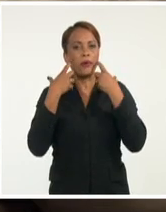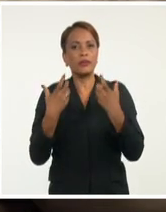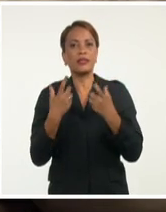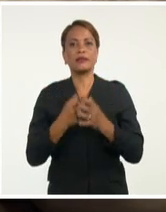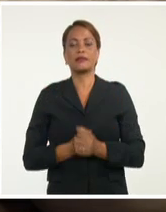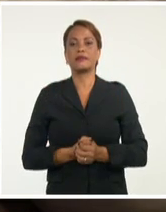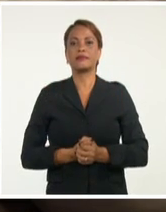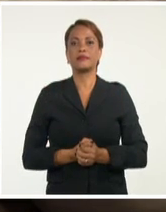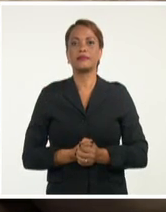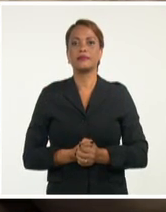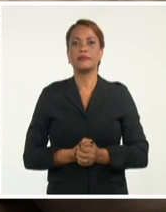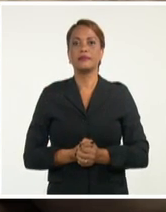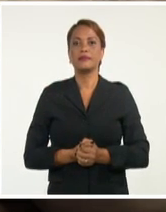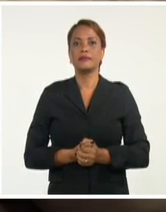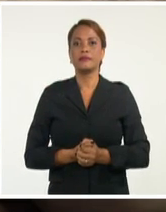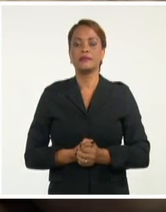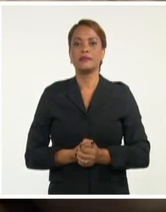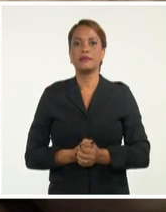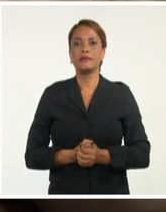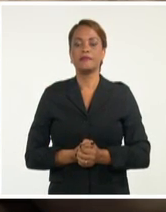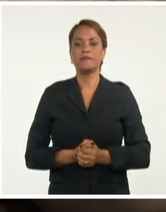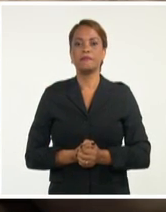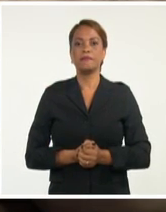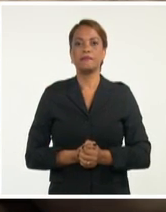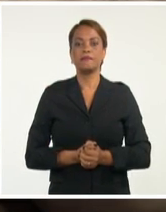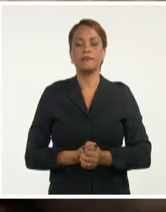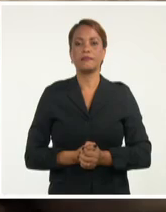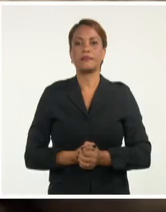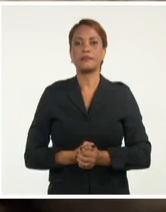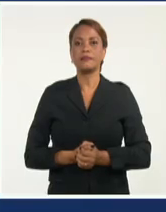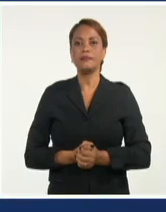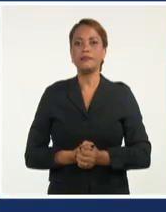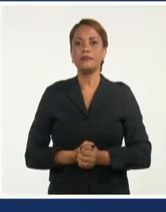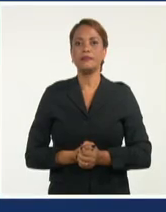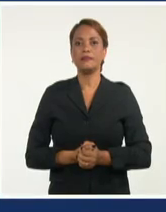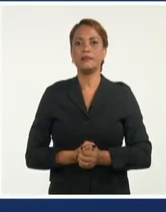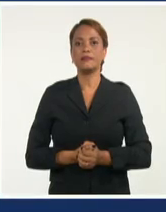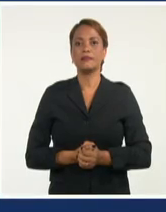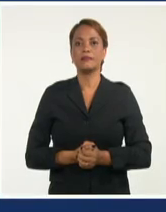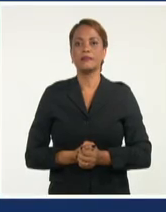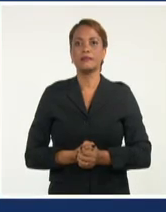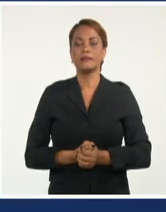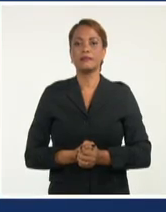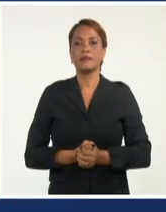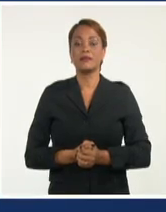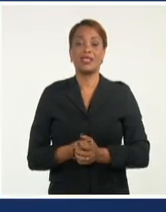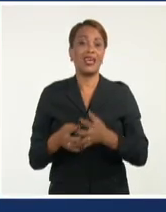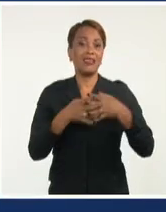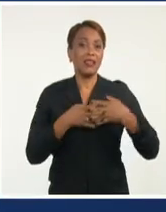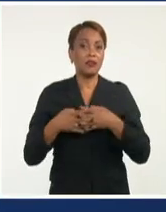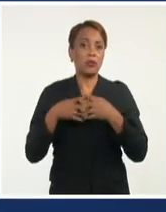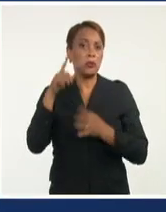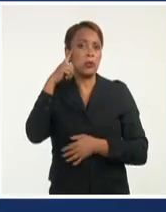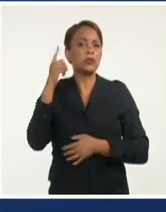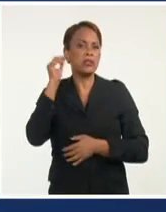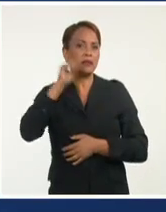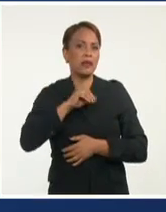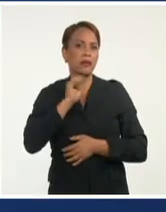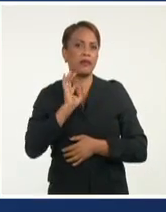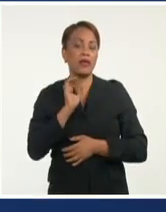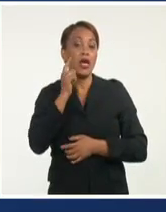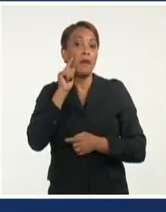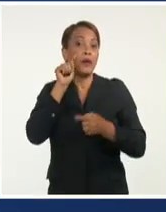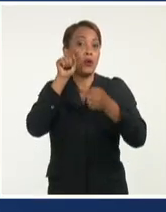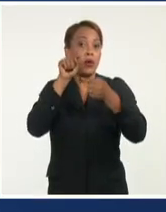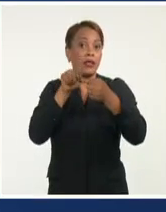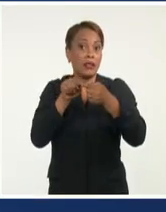tropas extranjeras en Cuba. No sé si eso estará hoy sobre el tapete del gobierno norteamericano directamente, pero que es un objetivo que se puede